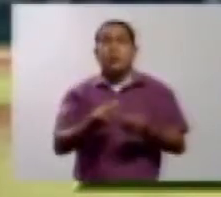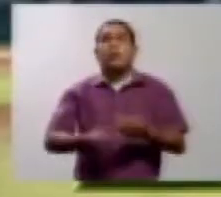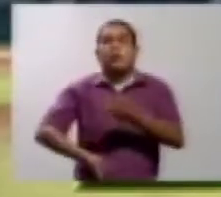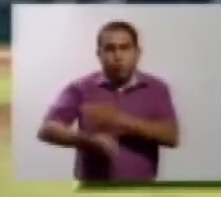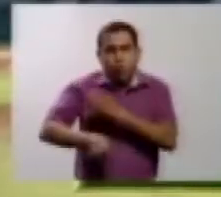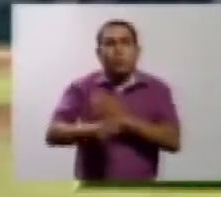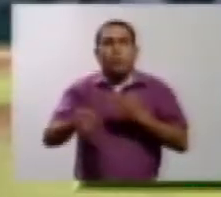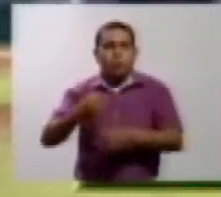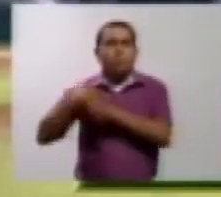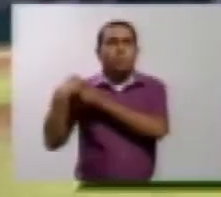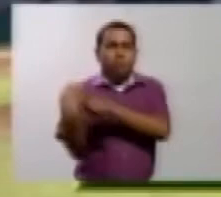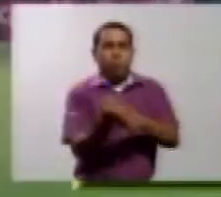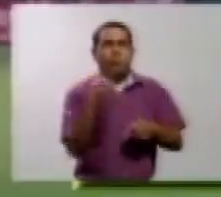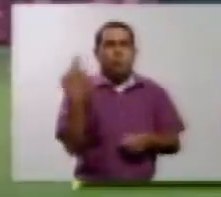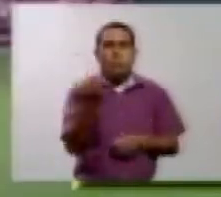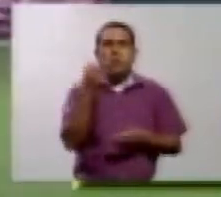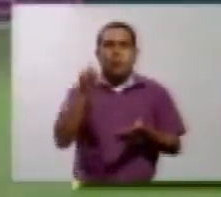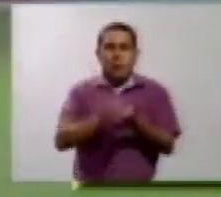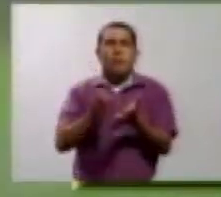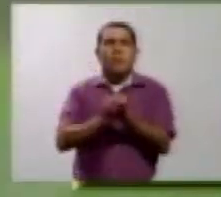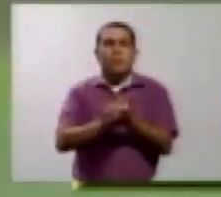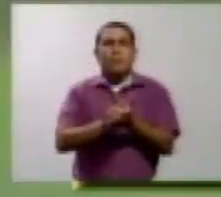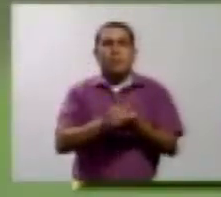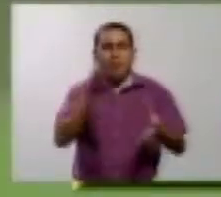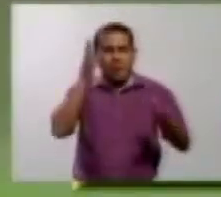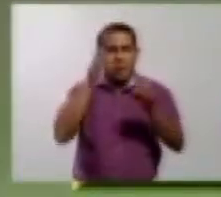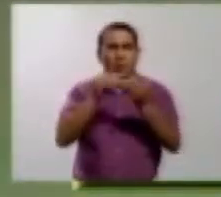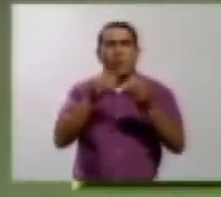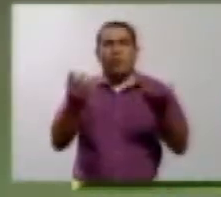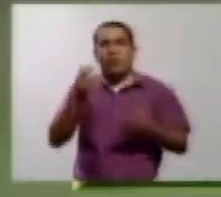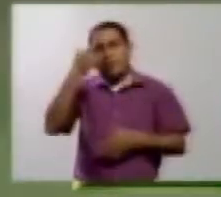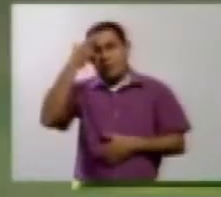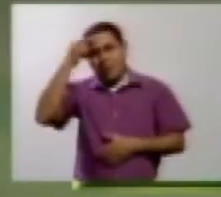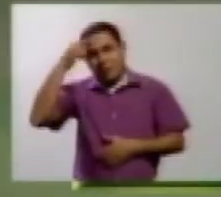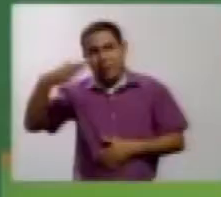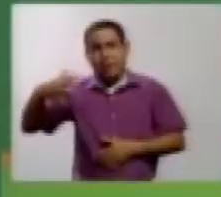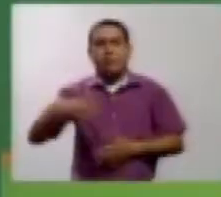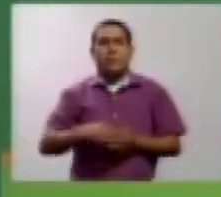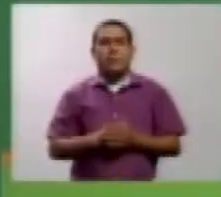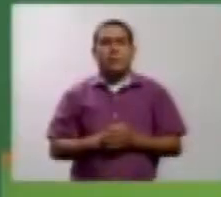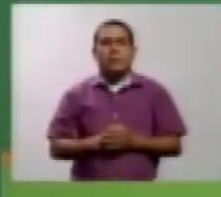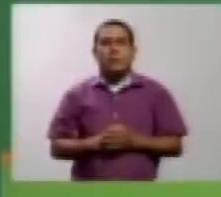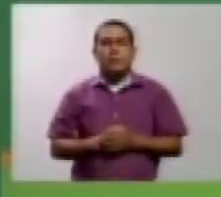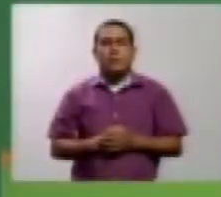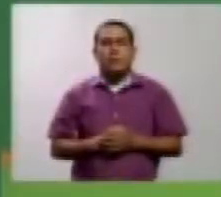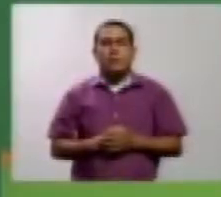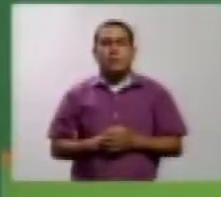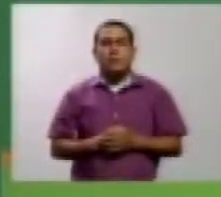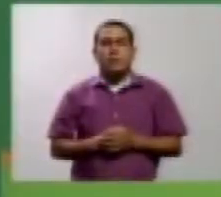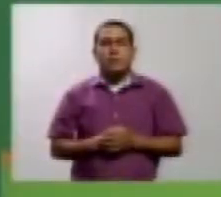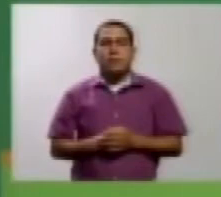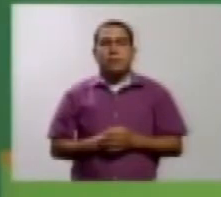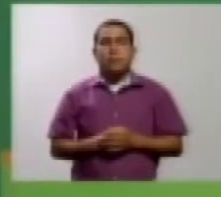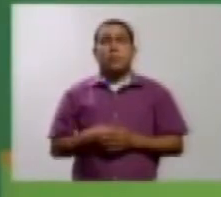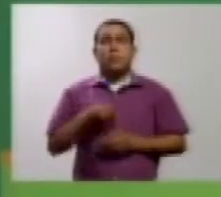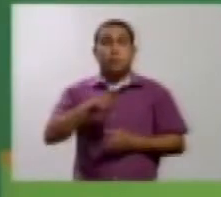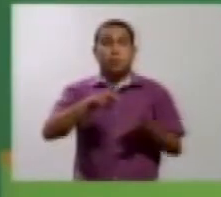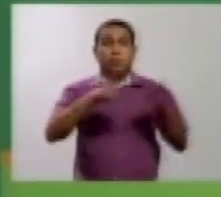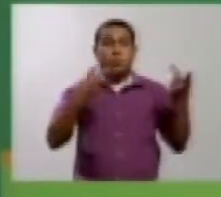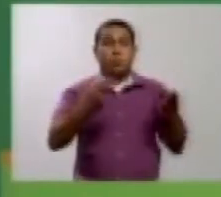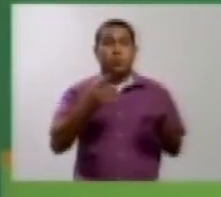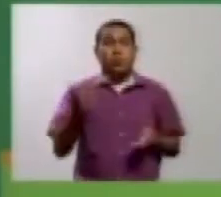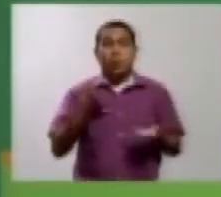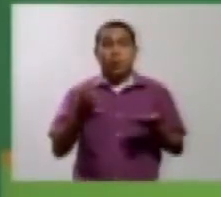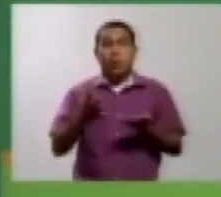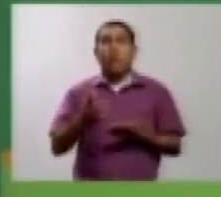pelota caliente, repitiendo los mismos compromisos en Sincelejo y Cartagena. El diario El País de Uruguay publicó los nombres de